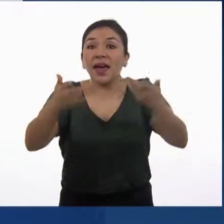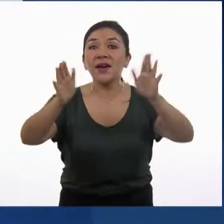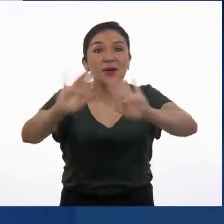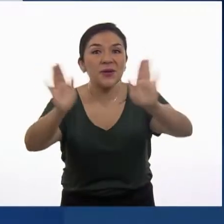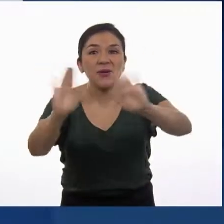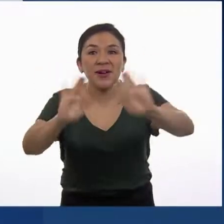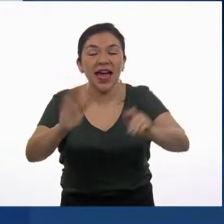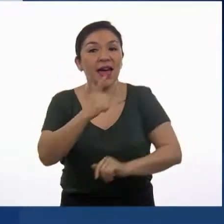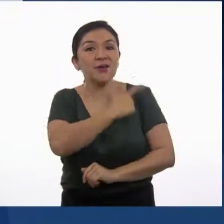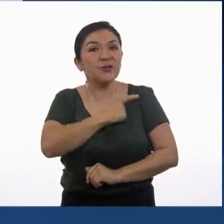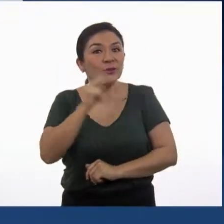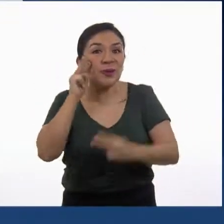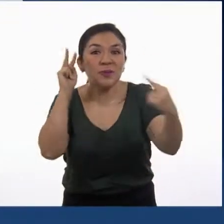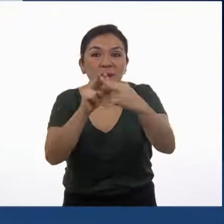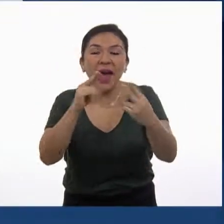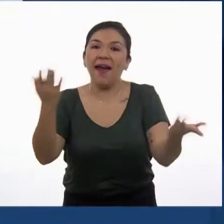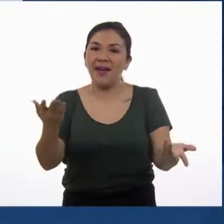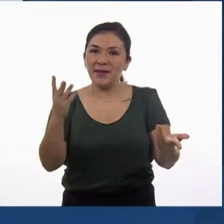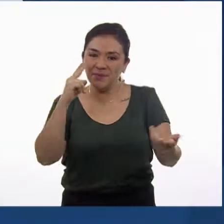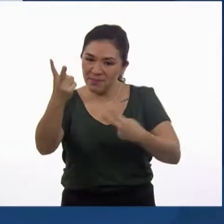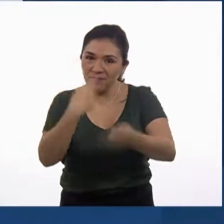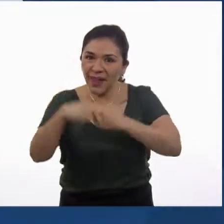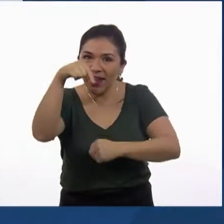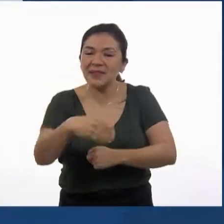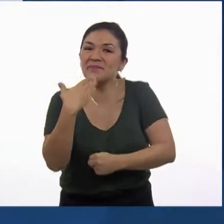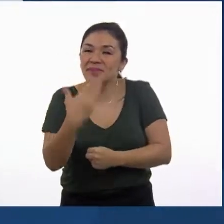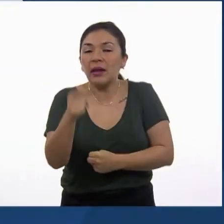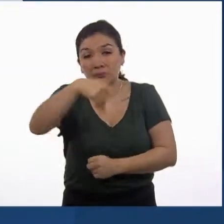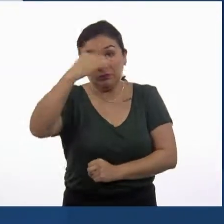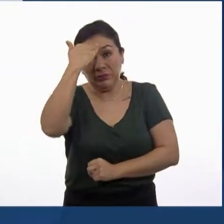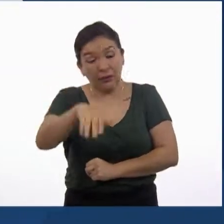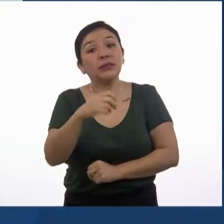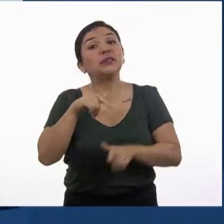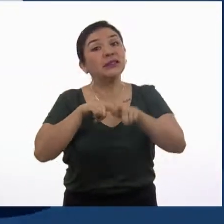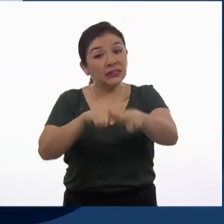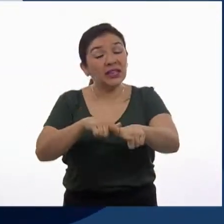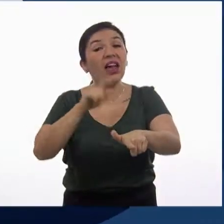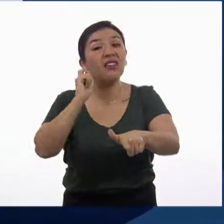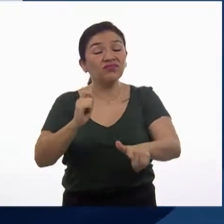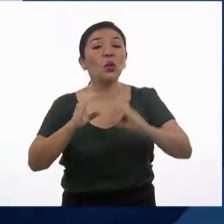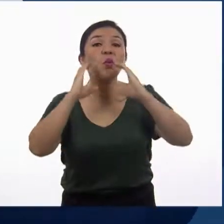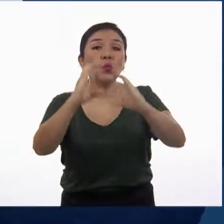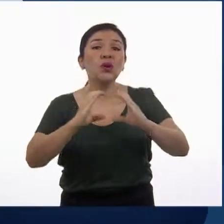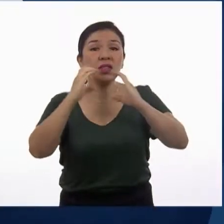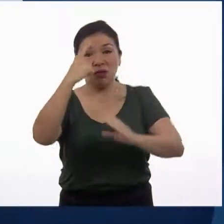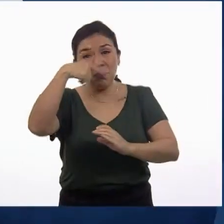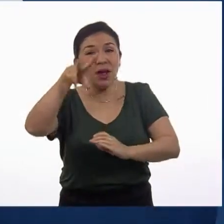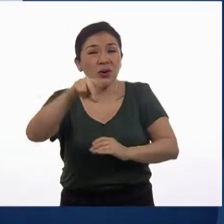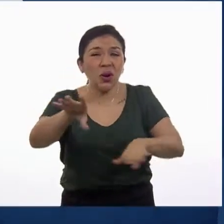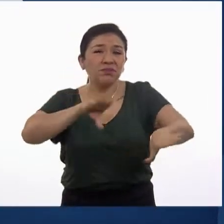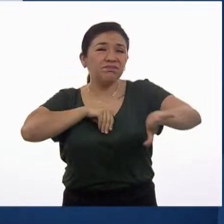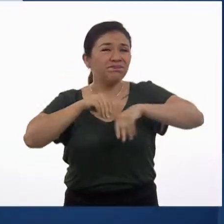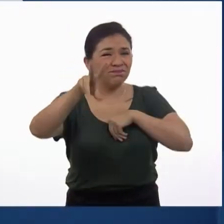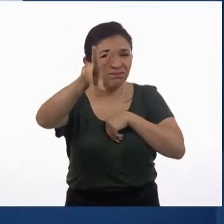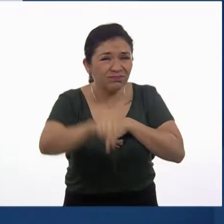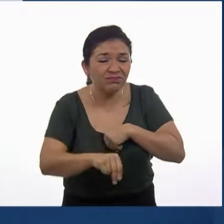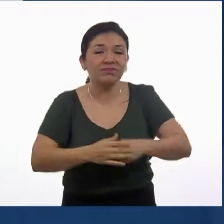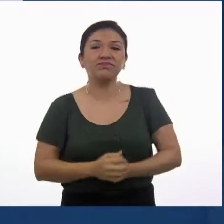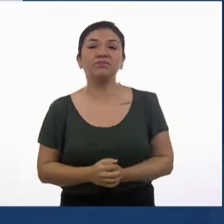¡Hola! ¡Qué bueno verlas y verlos por aquí! Ya saben que continuamos con las medidas para no